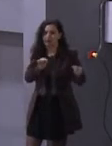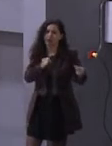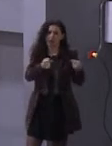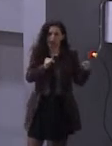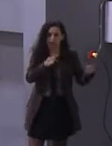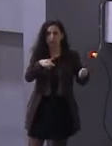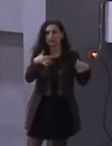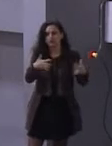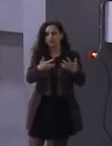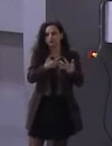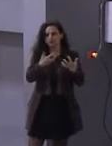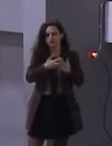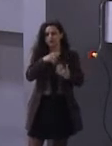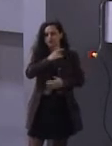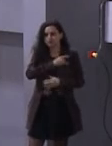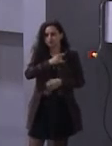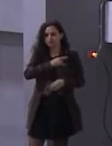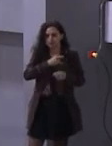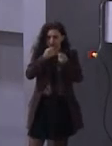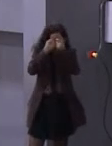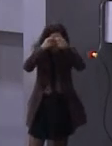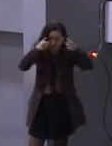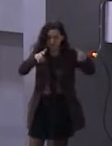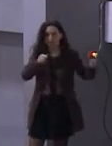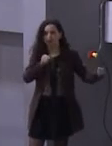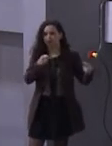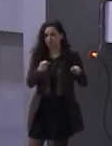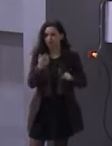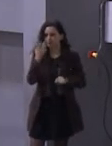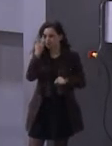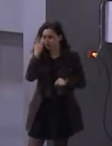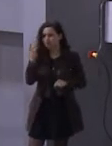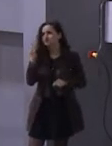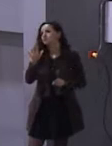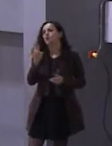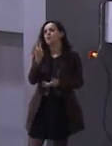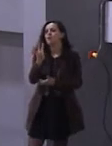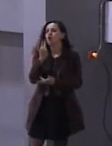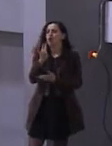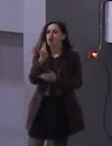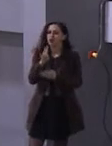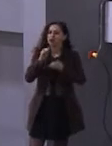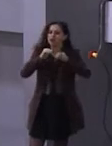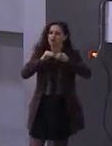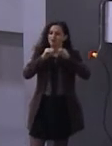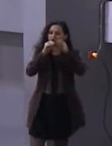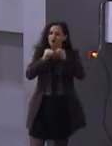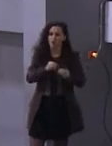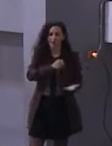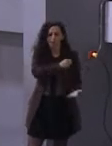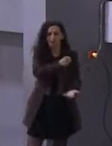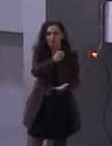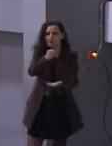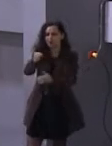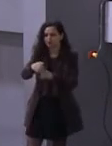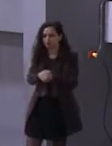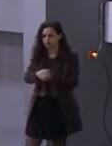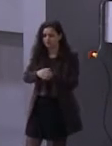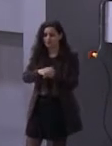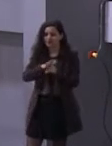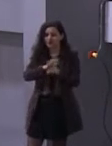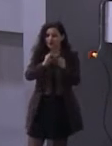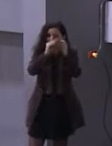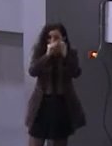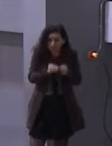en el sistema universitario estatal, porque históricamente hay un modelo de distribución. Ese modelo de distribución casi que